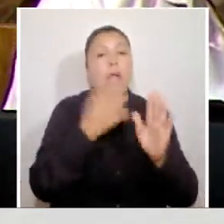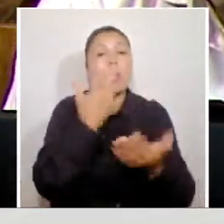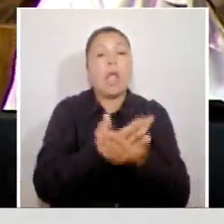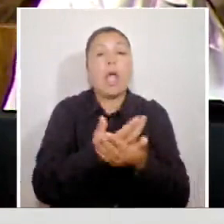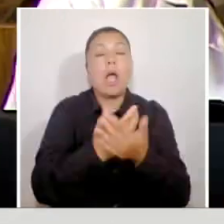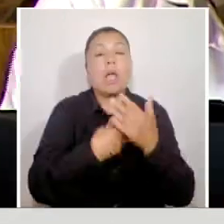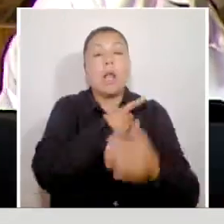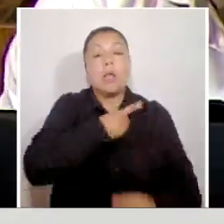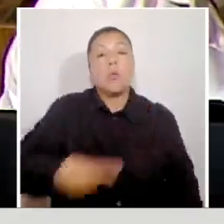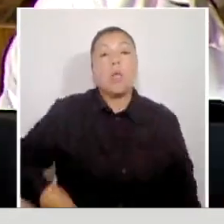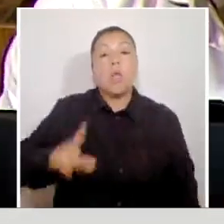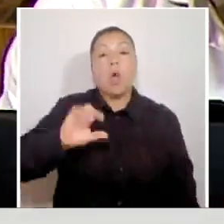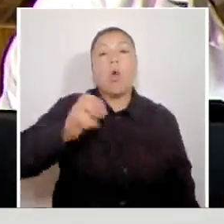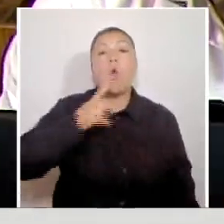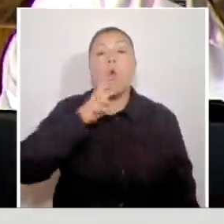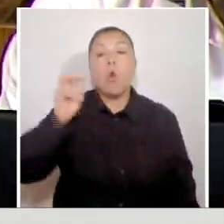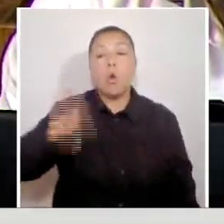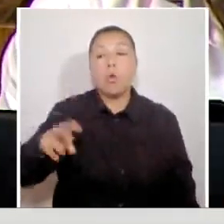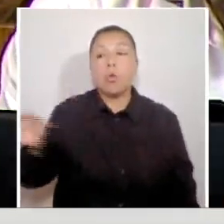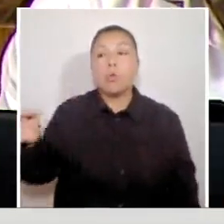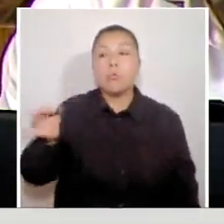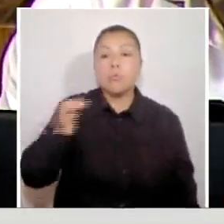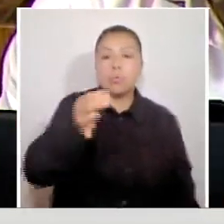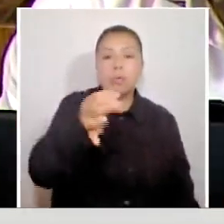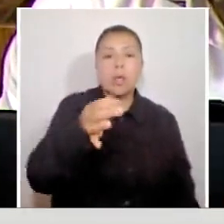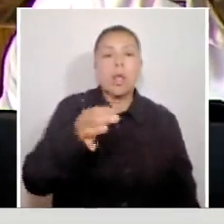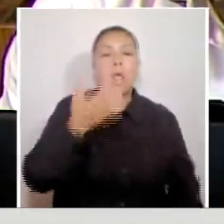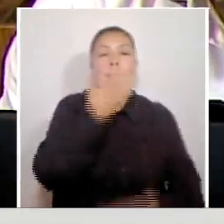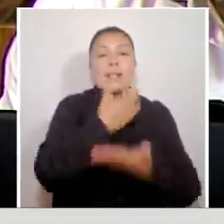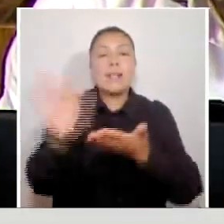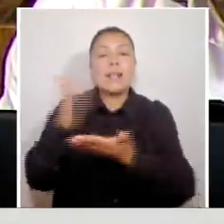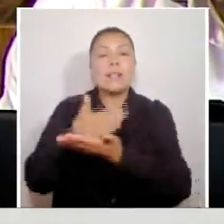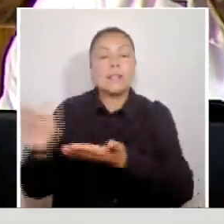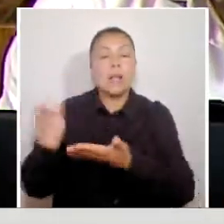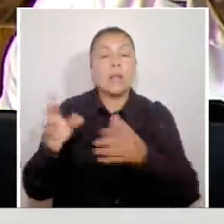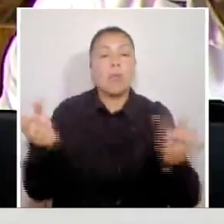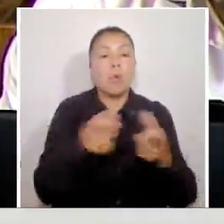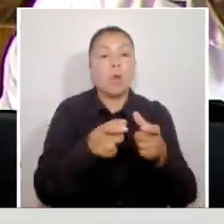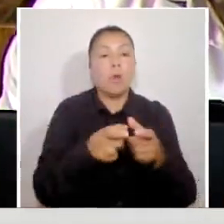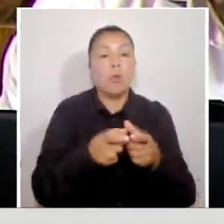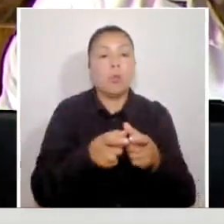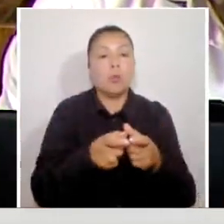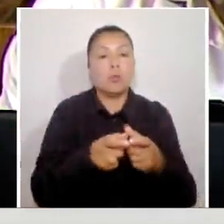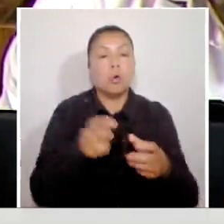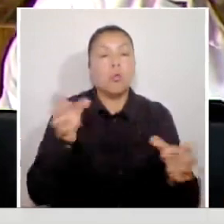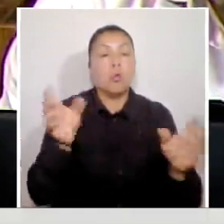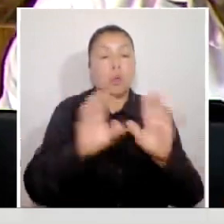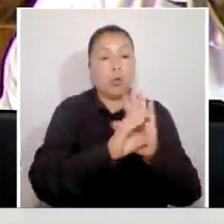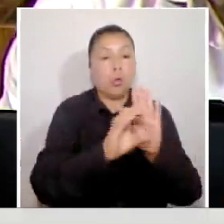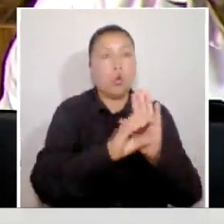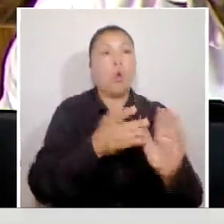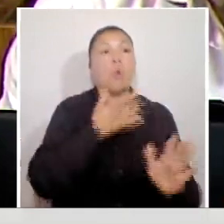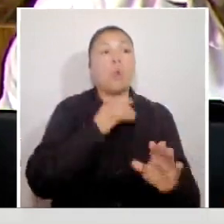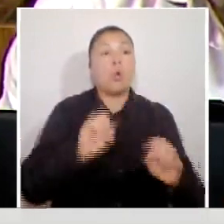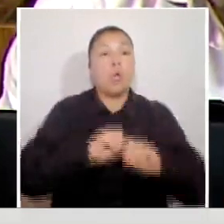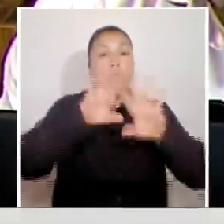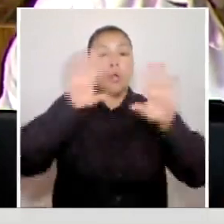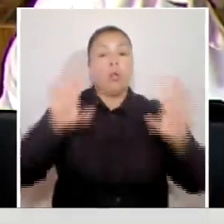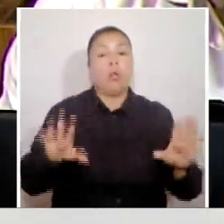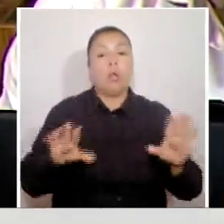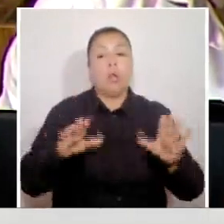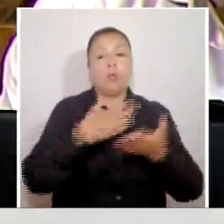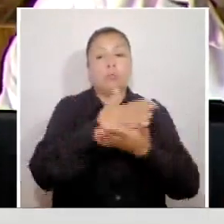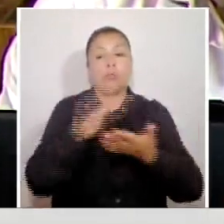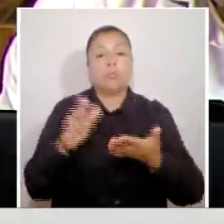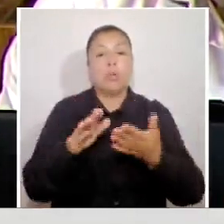longton por su intermedio señor presidente Fueron rechazadas por la comisión de Constitución porque claramente están fuera de las ideas